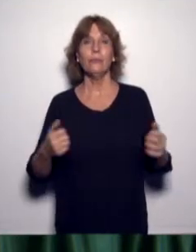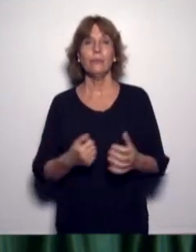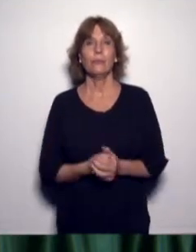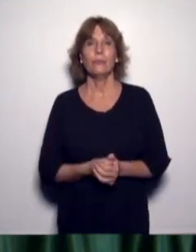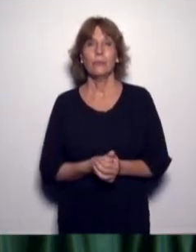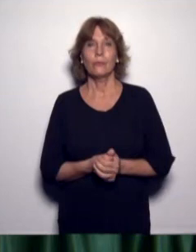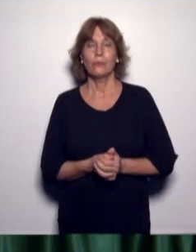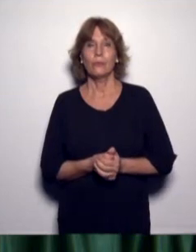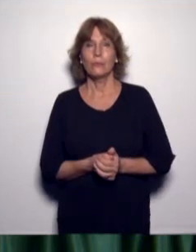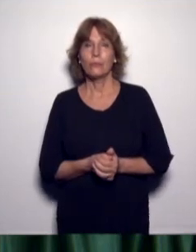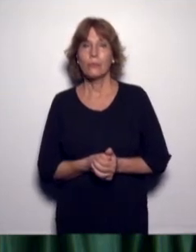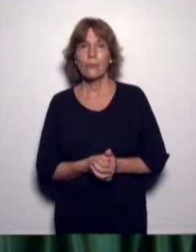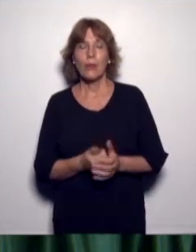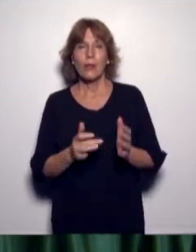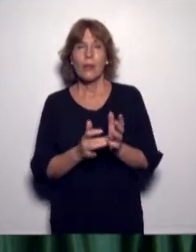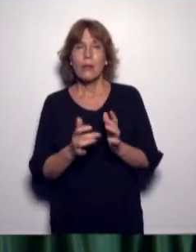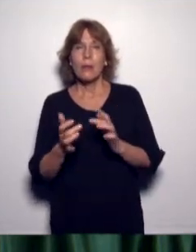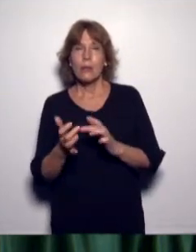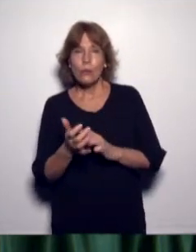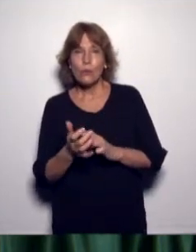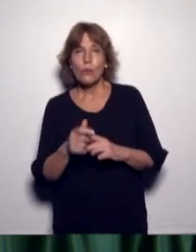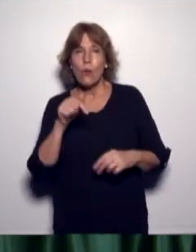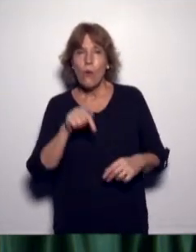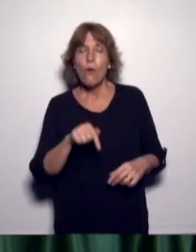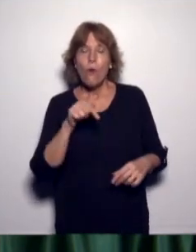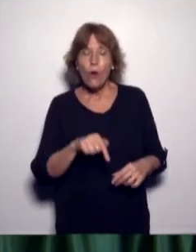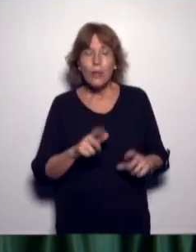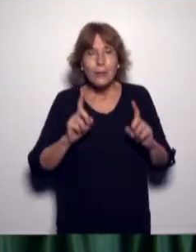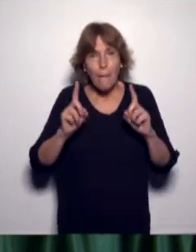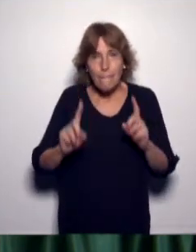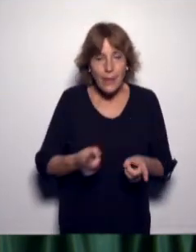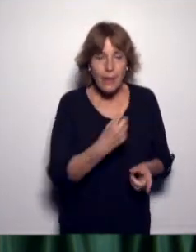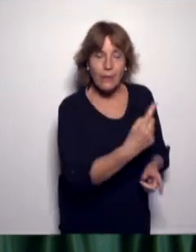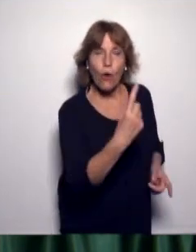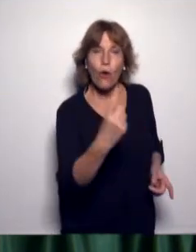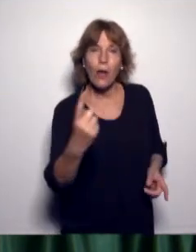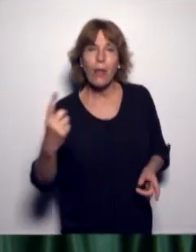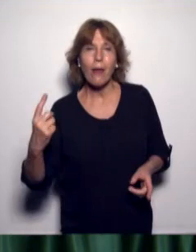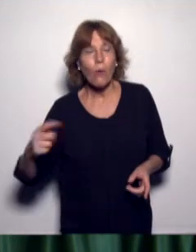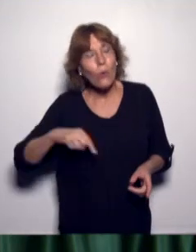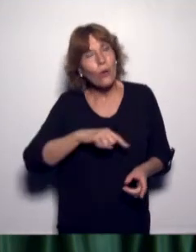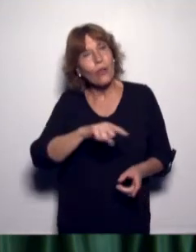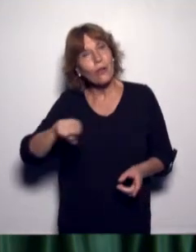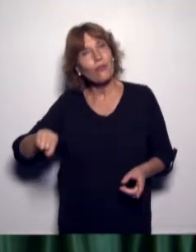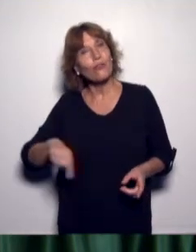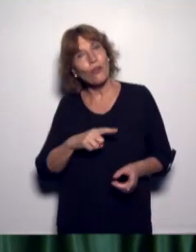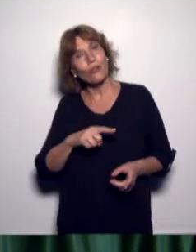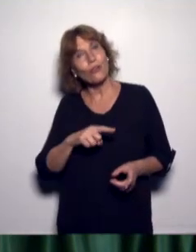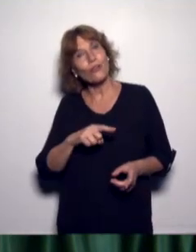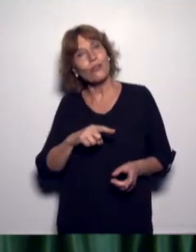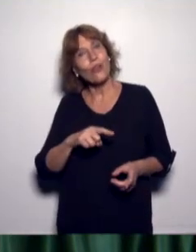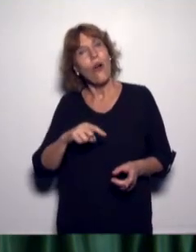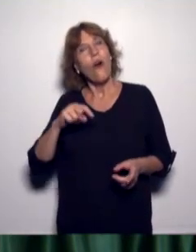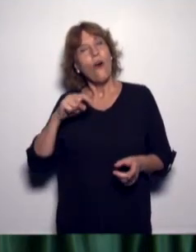el gesto de tocarlo, ¿no? Eso es lo que hace Jesús hoy con cada uno de nosotros. Tenemos que animarnos hoy